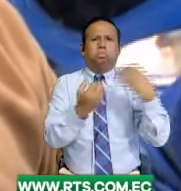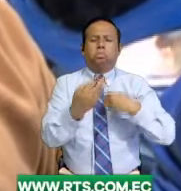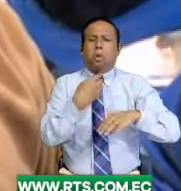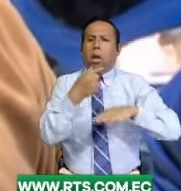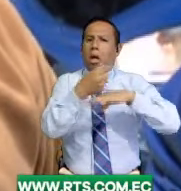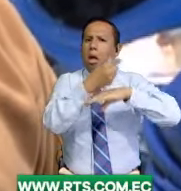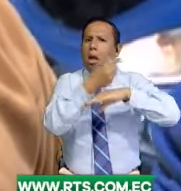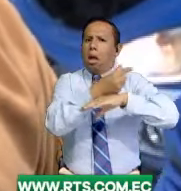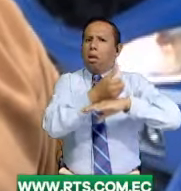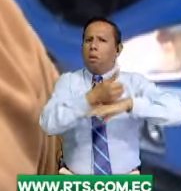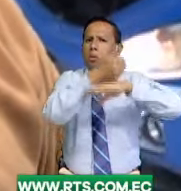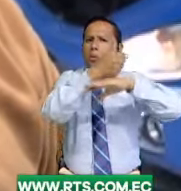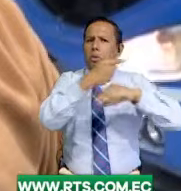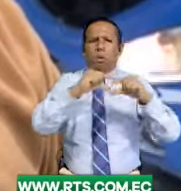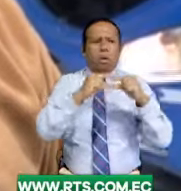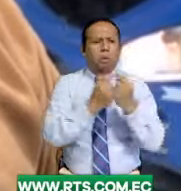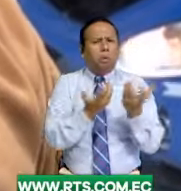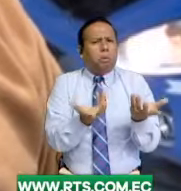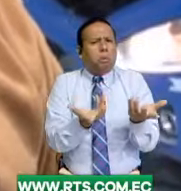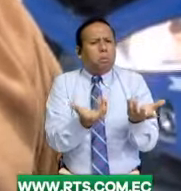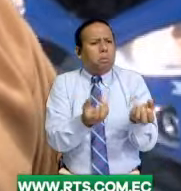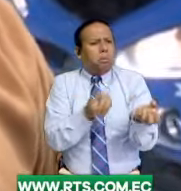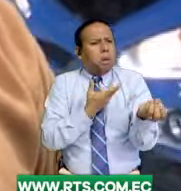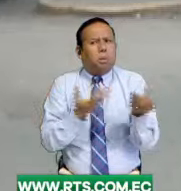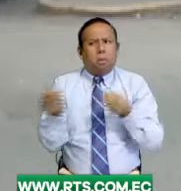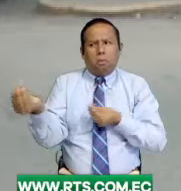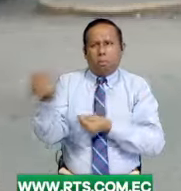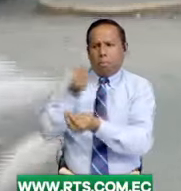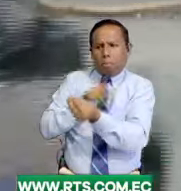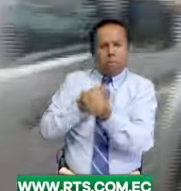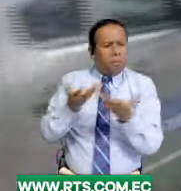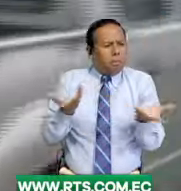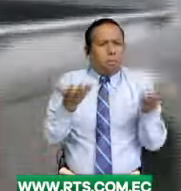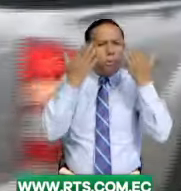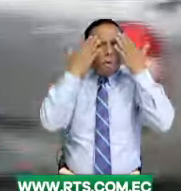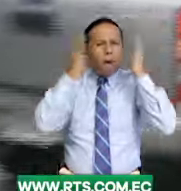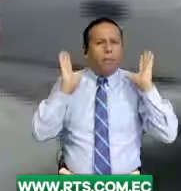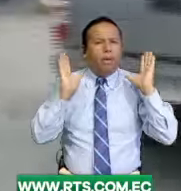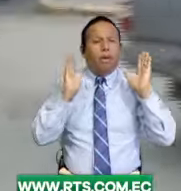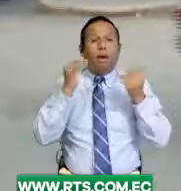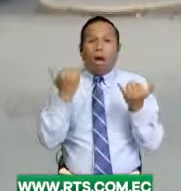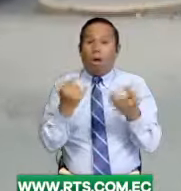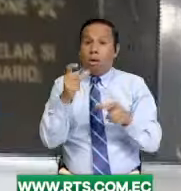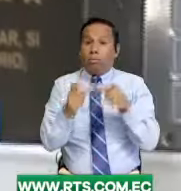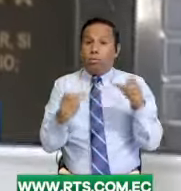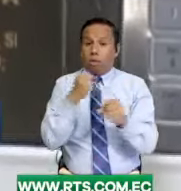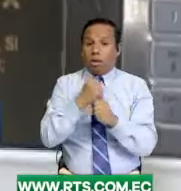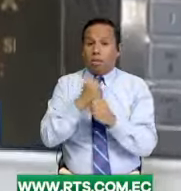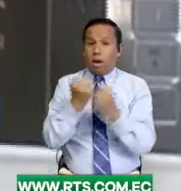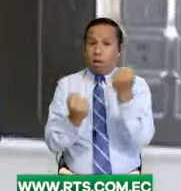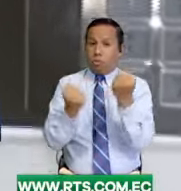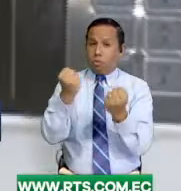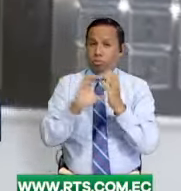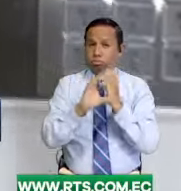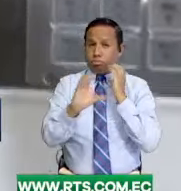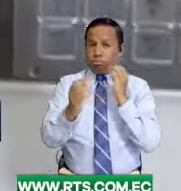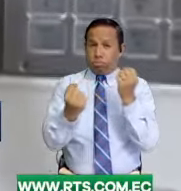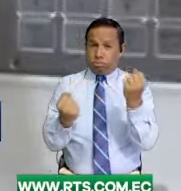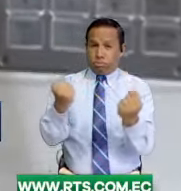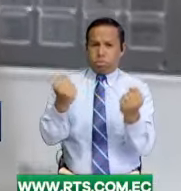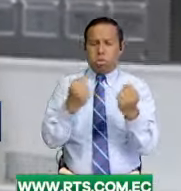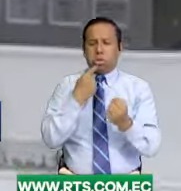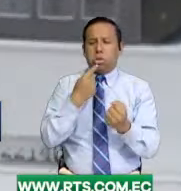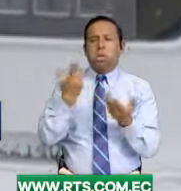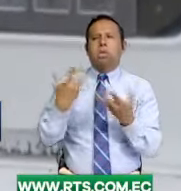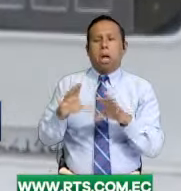de esas compensaciones. ¿No? Hasta el momento, la gran mayoría del sector del transporte dice estar conforme con el tratamiento que ha dado el